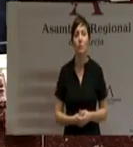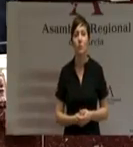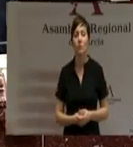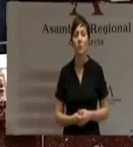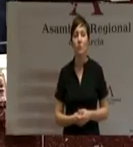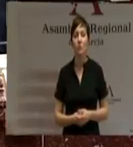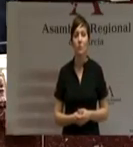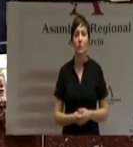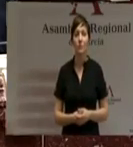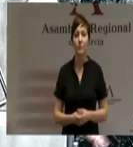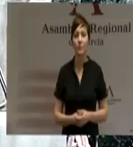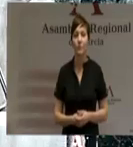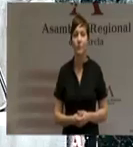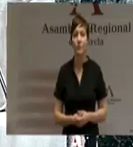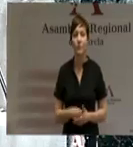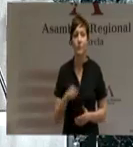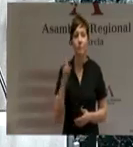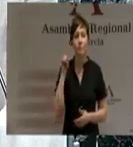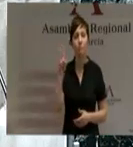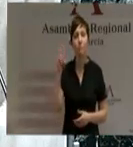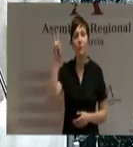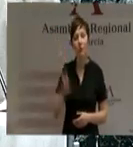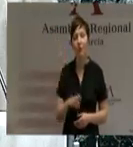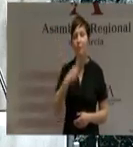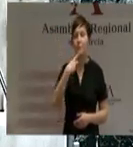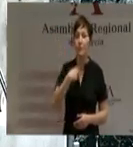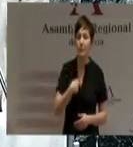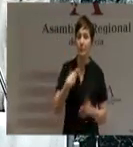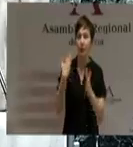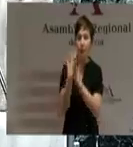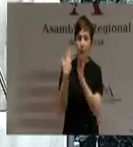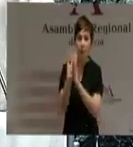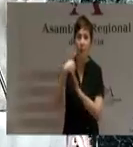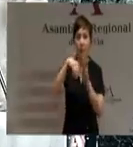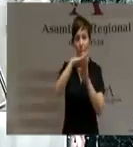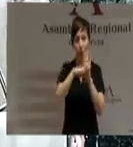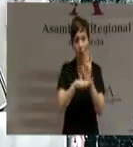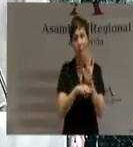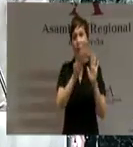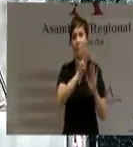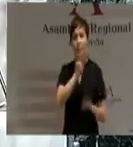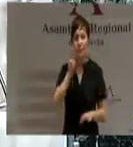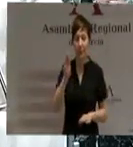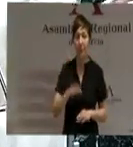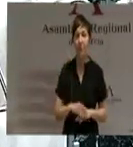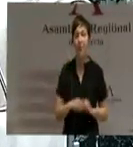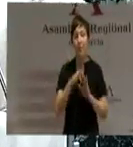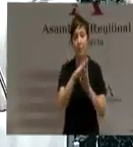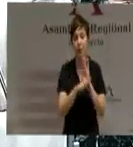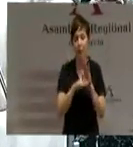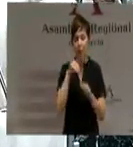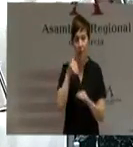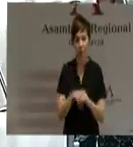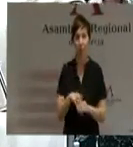Usted ha venido a decirnos que tenía un programa y que ese programa era el del Partido Popular. Un programa con Lorca